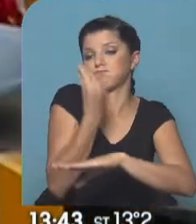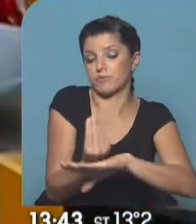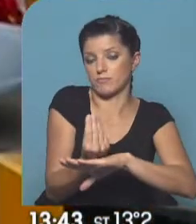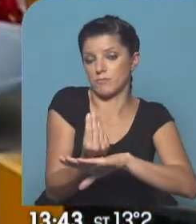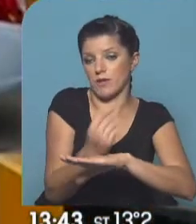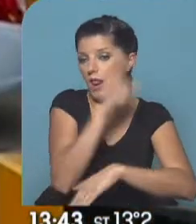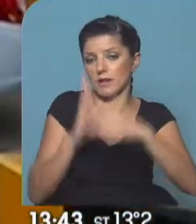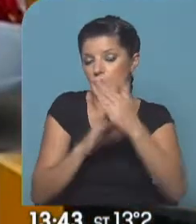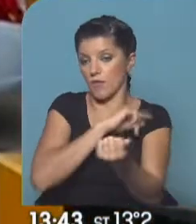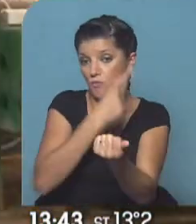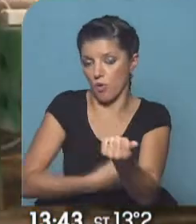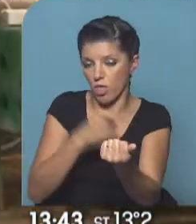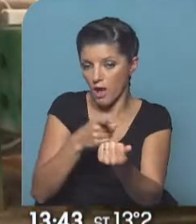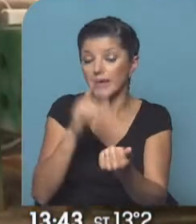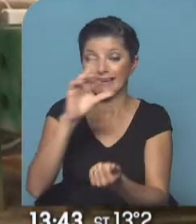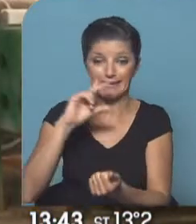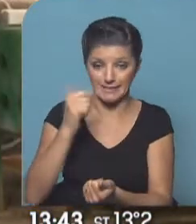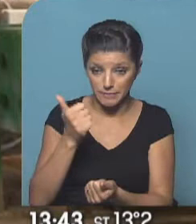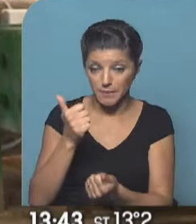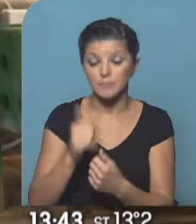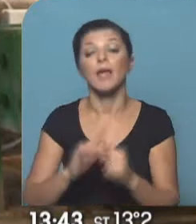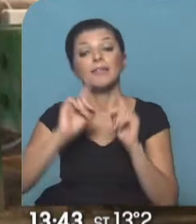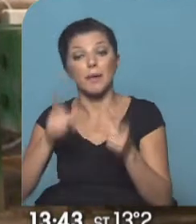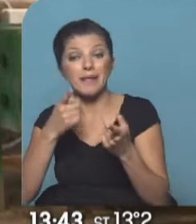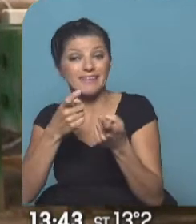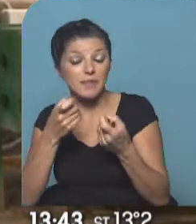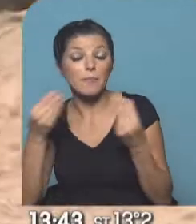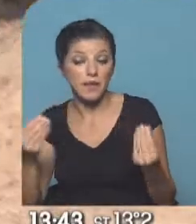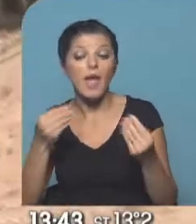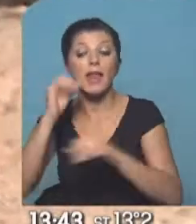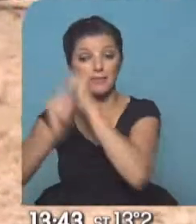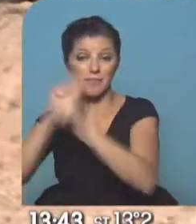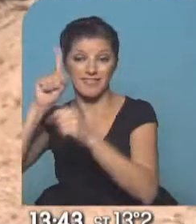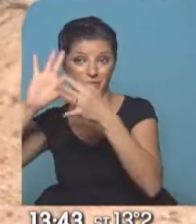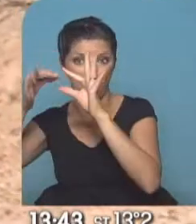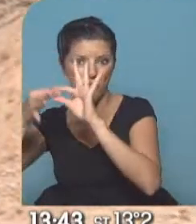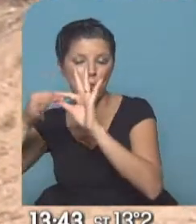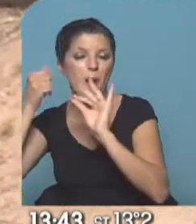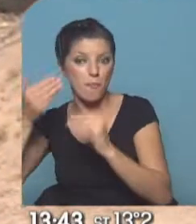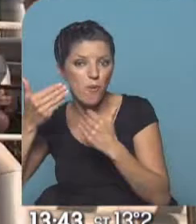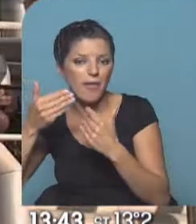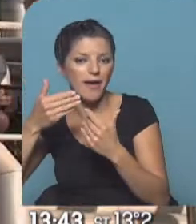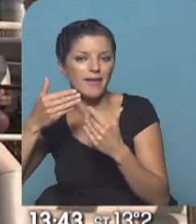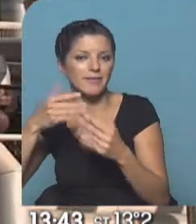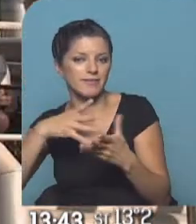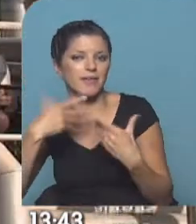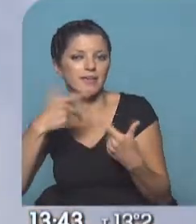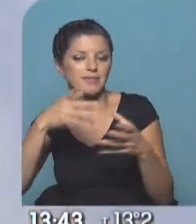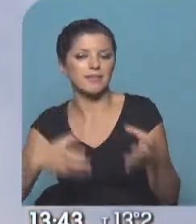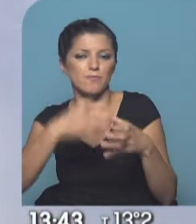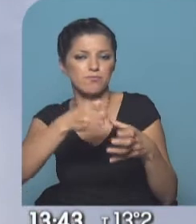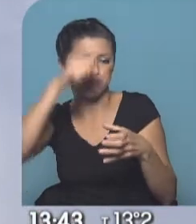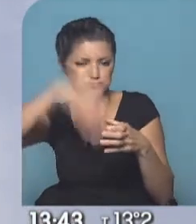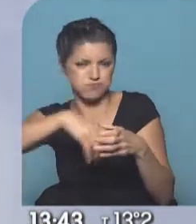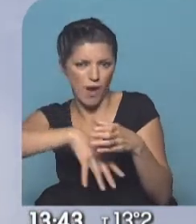en ese país. También lo requieren para que las empresas europeas puedan ampliar su explotación de las enormes reservas